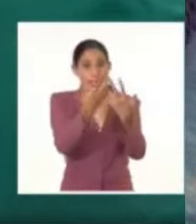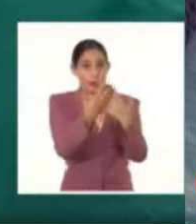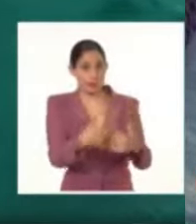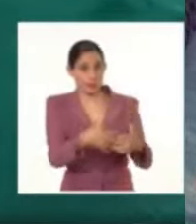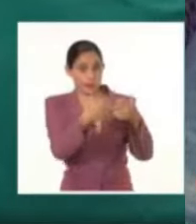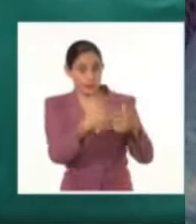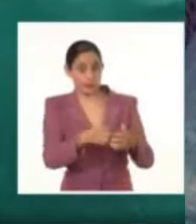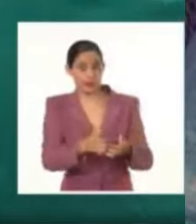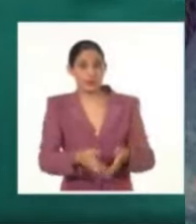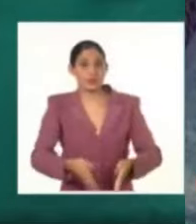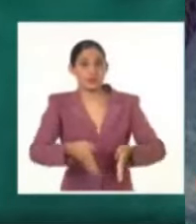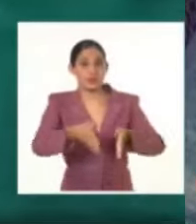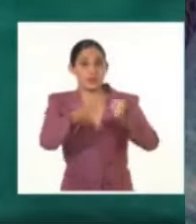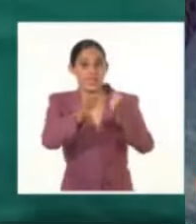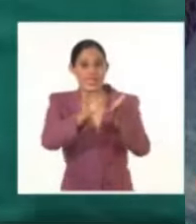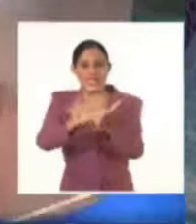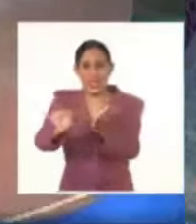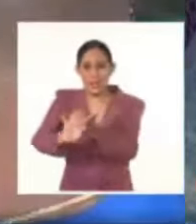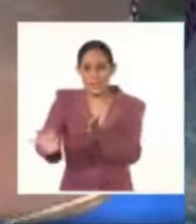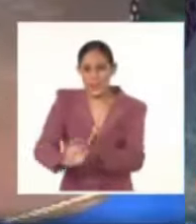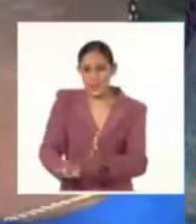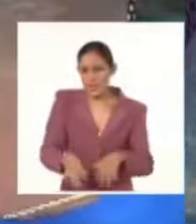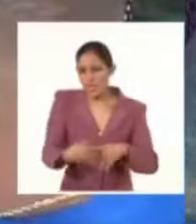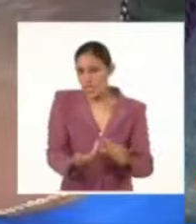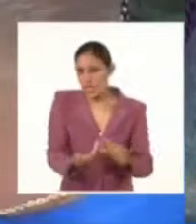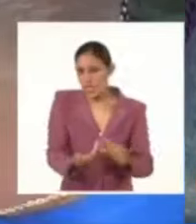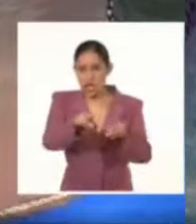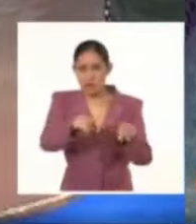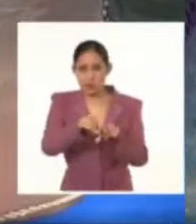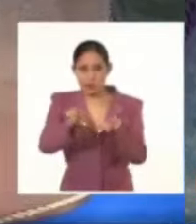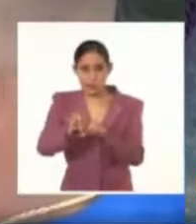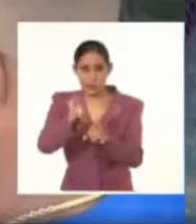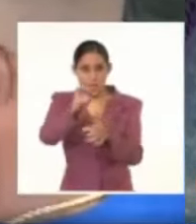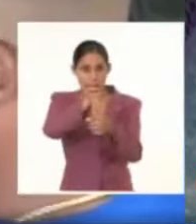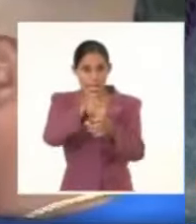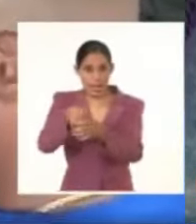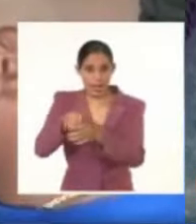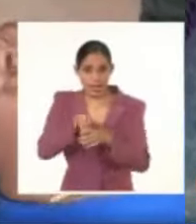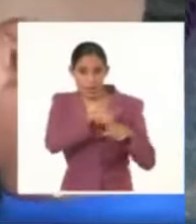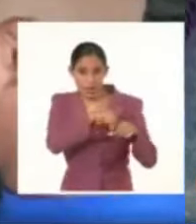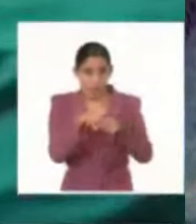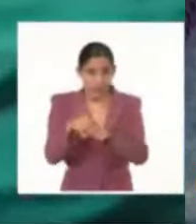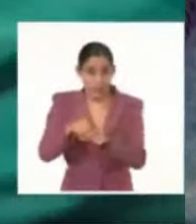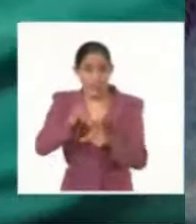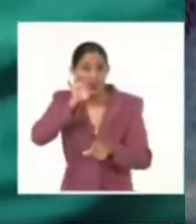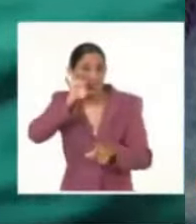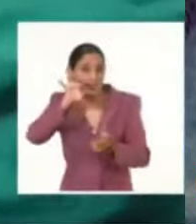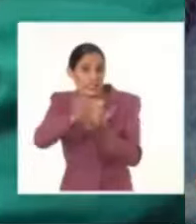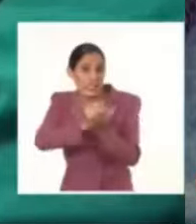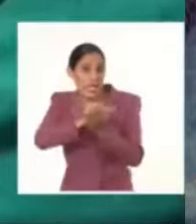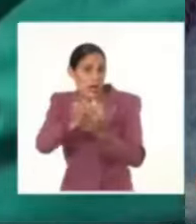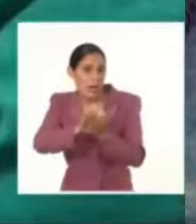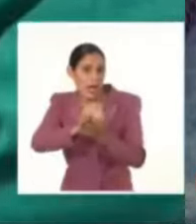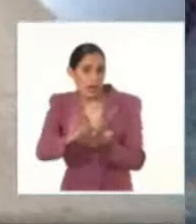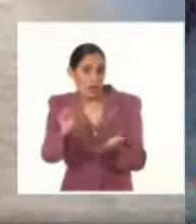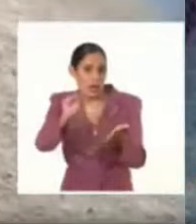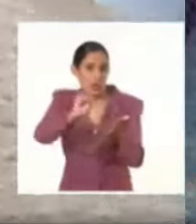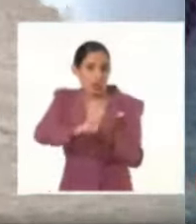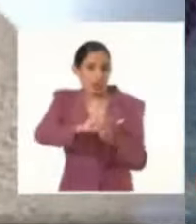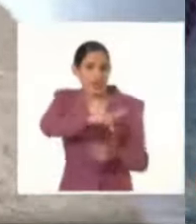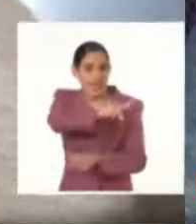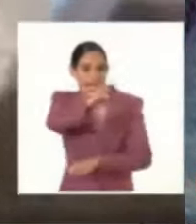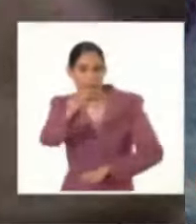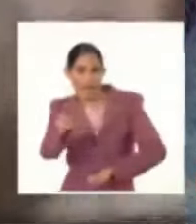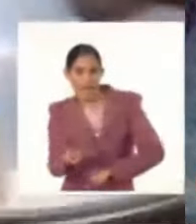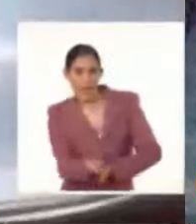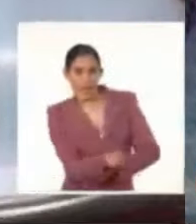semillas de tabaco, entidad en la que el mandatario fue actualizado sobre esta técnica que consiste en aplicar alrededor de las pequeñas